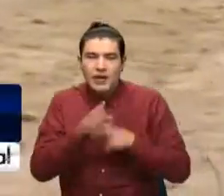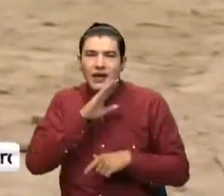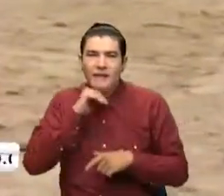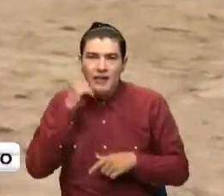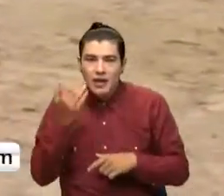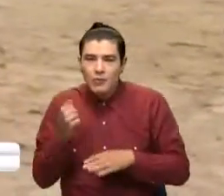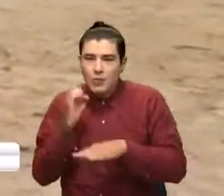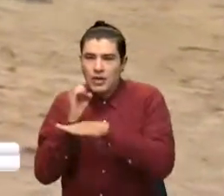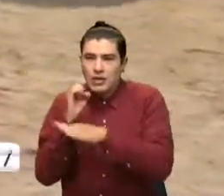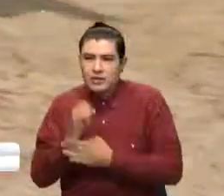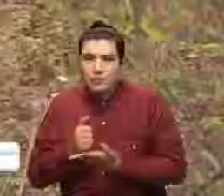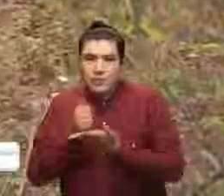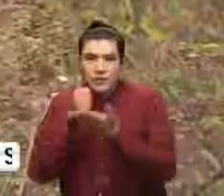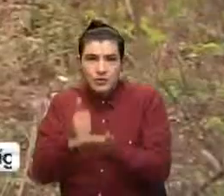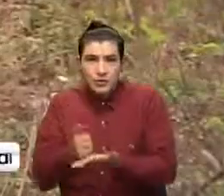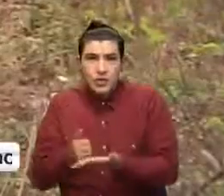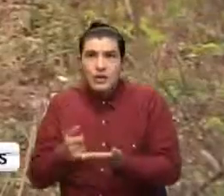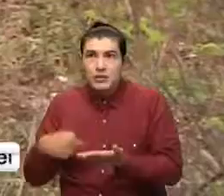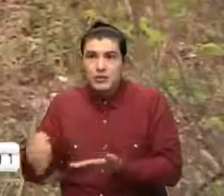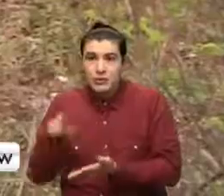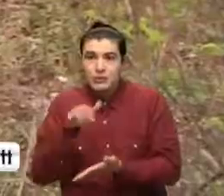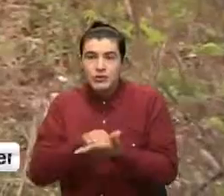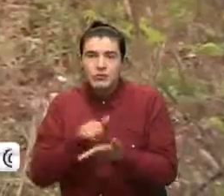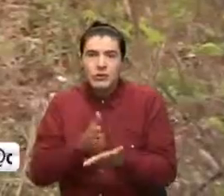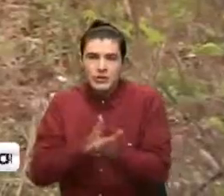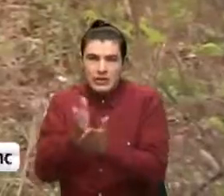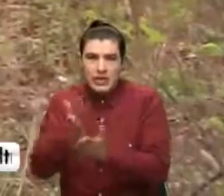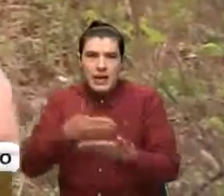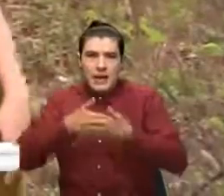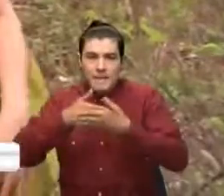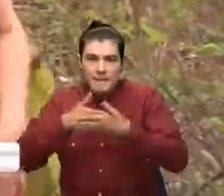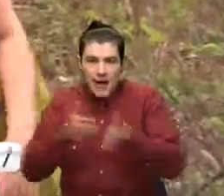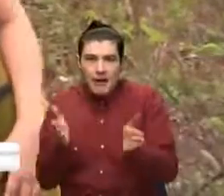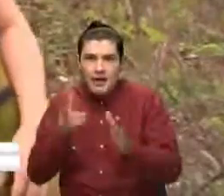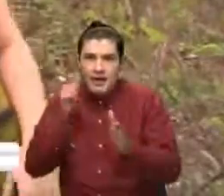socorro siguen pidiendo que se abra un corredor humanitario en zona de frontera.